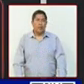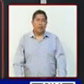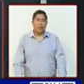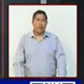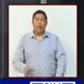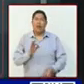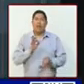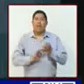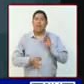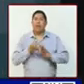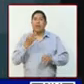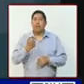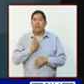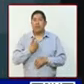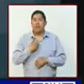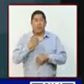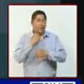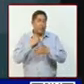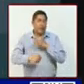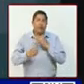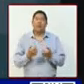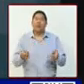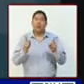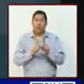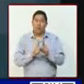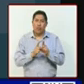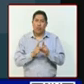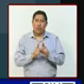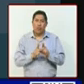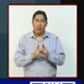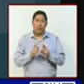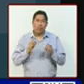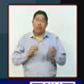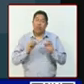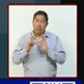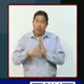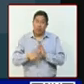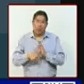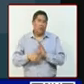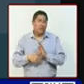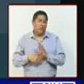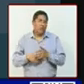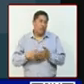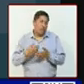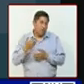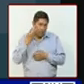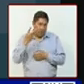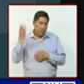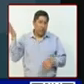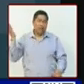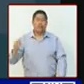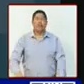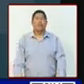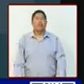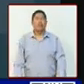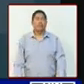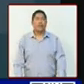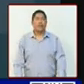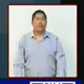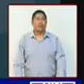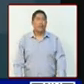Escogemos la fecha de nacimiento con el año que el cual corresponde a la persona,